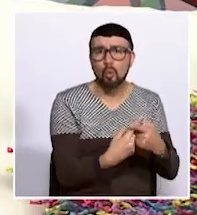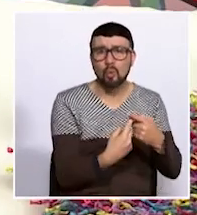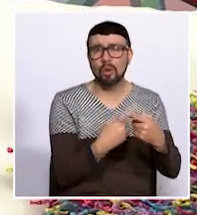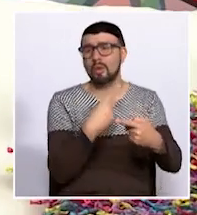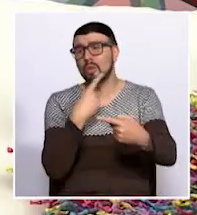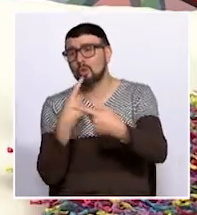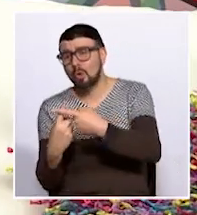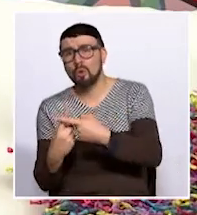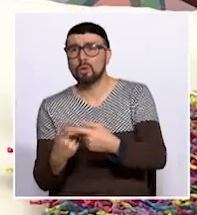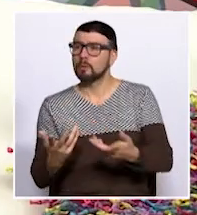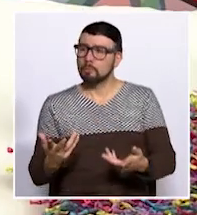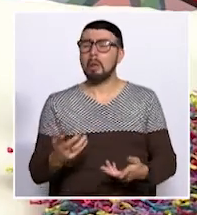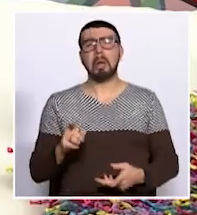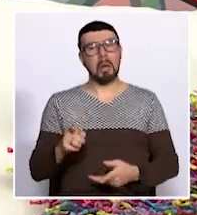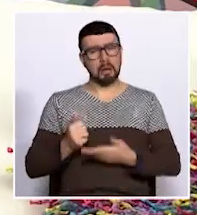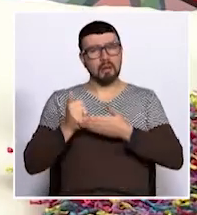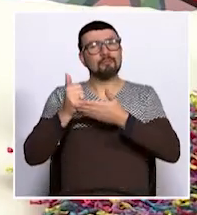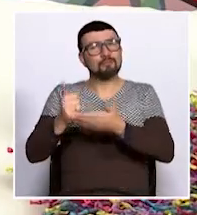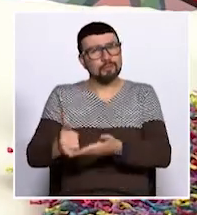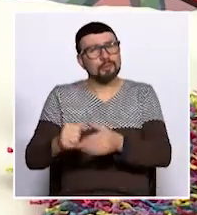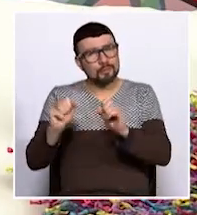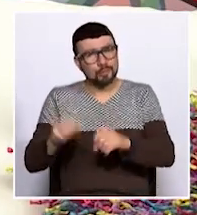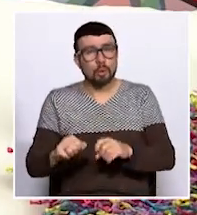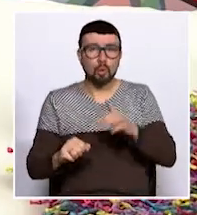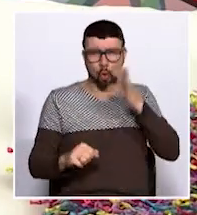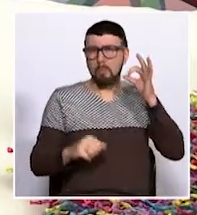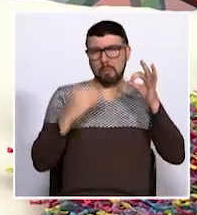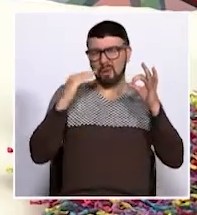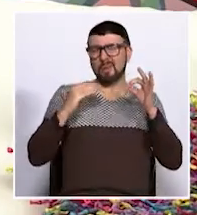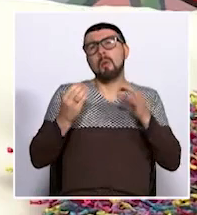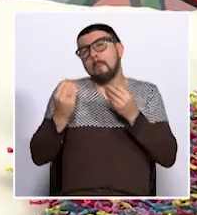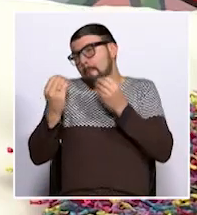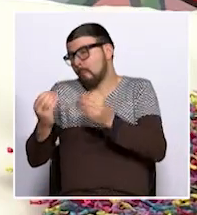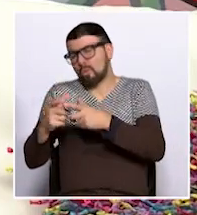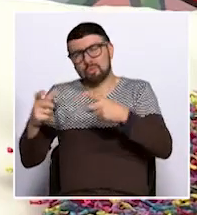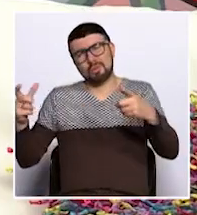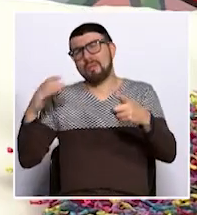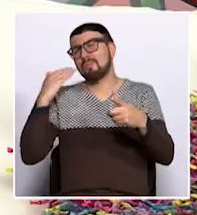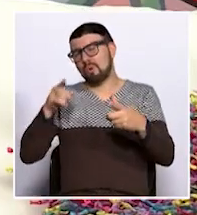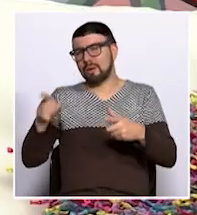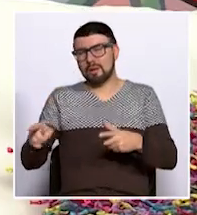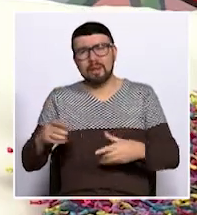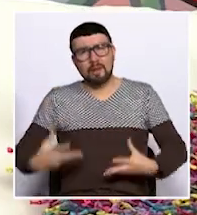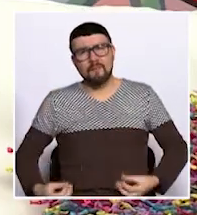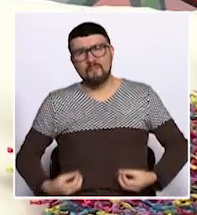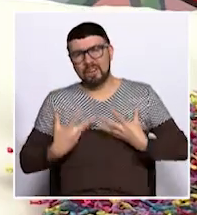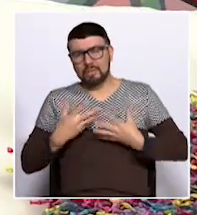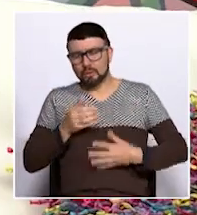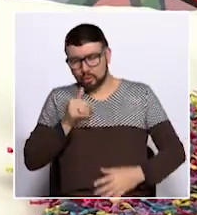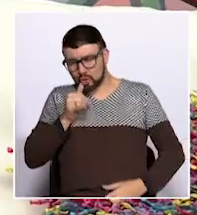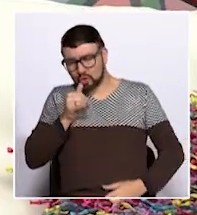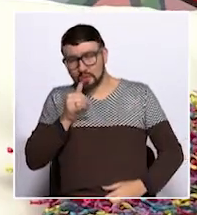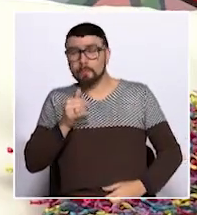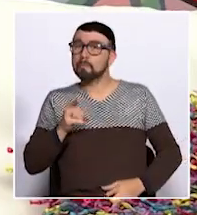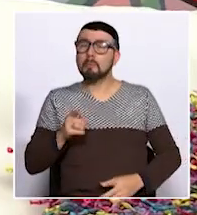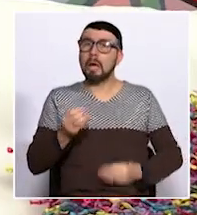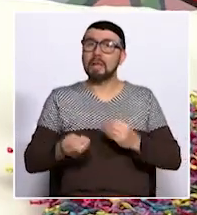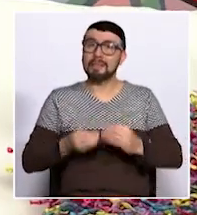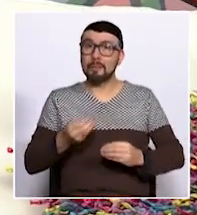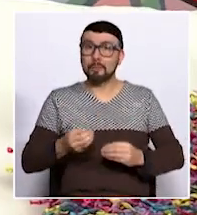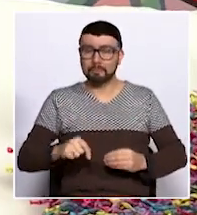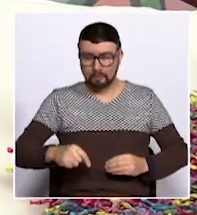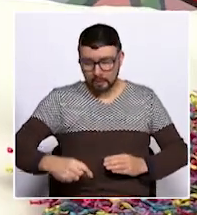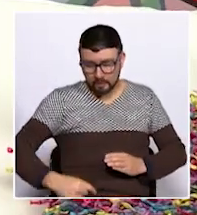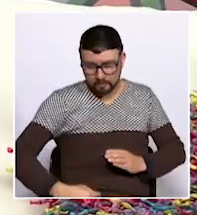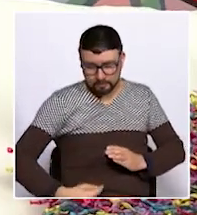ellas es indicado y para ellos se ve más en la mujer la infección urinaria. Listo, entonces con una sondita vamos